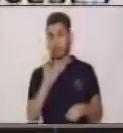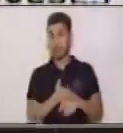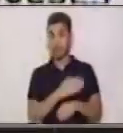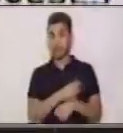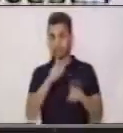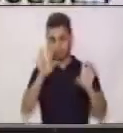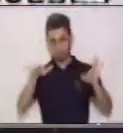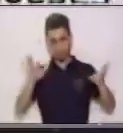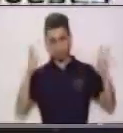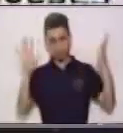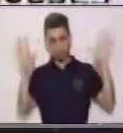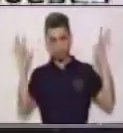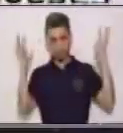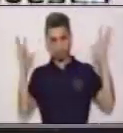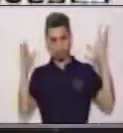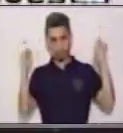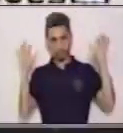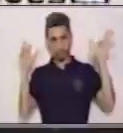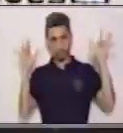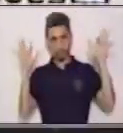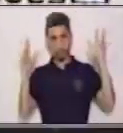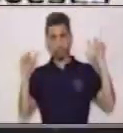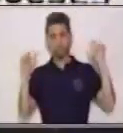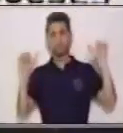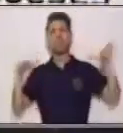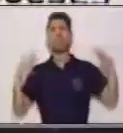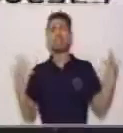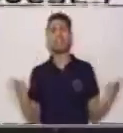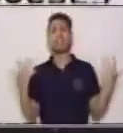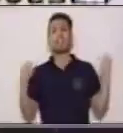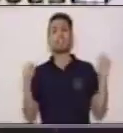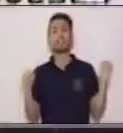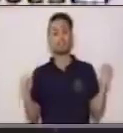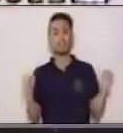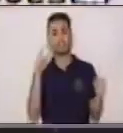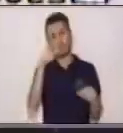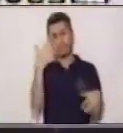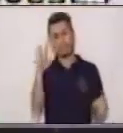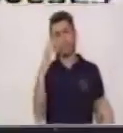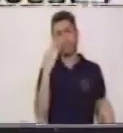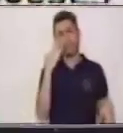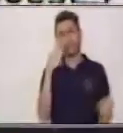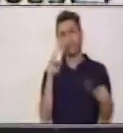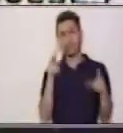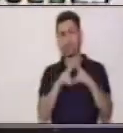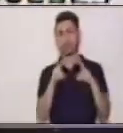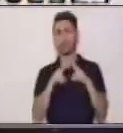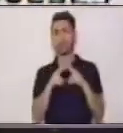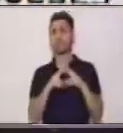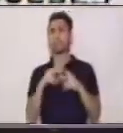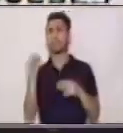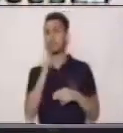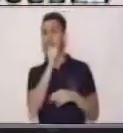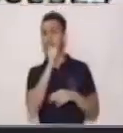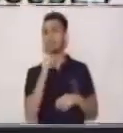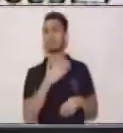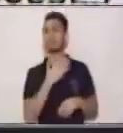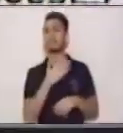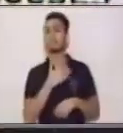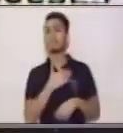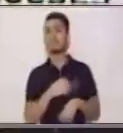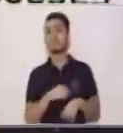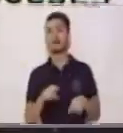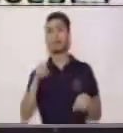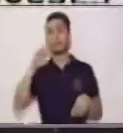yo sé que tienes mucha energía allá en casa, y vamos a hacer una dinámica que yo sé que ya la conoces. Esta es una canción que se llama